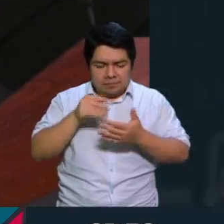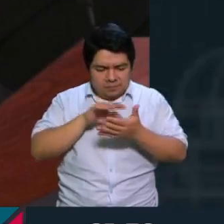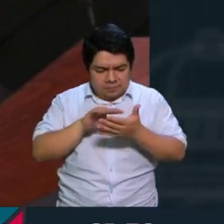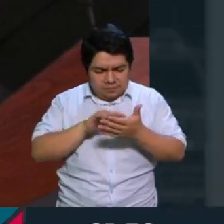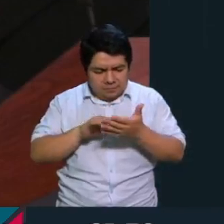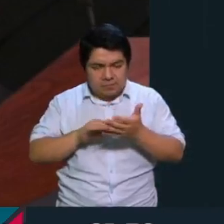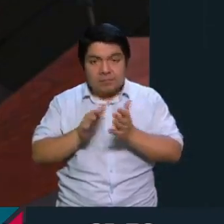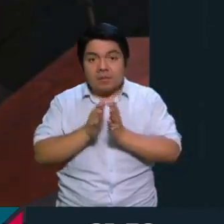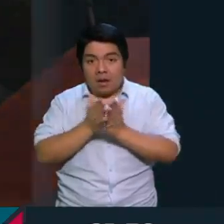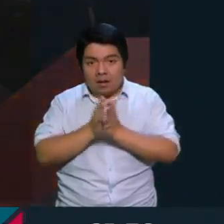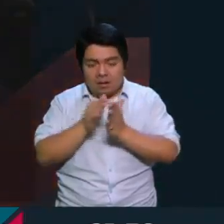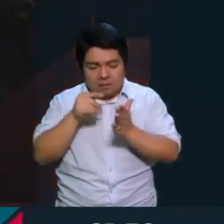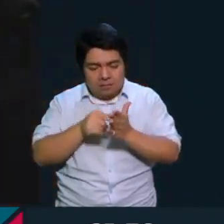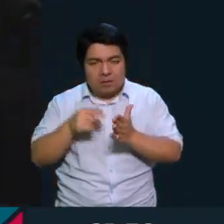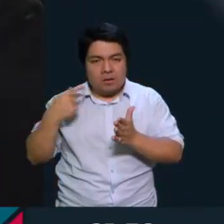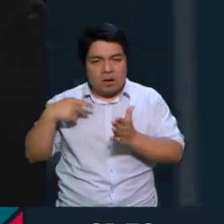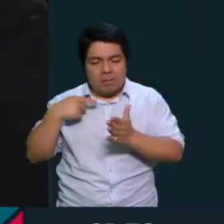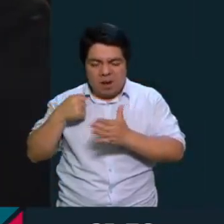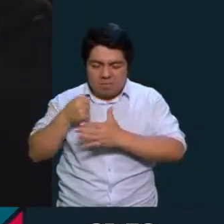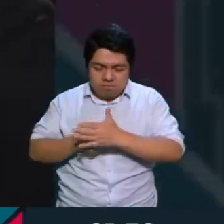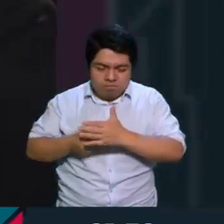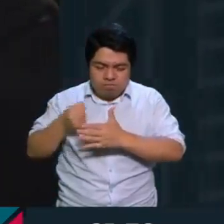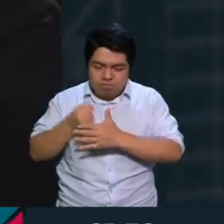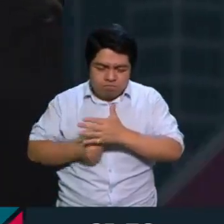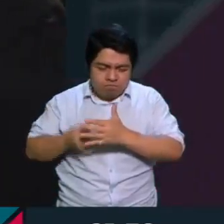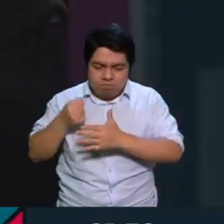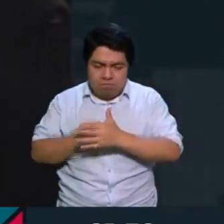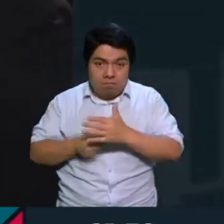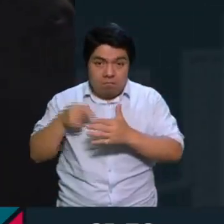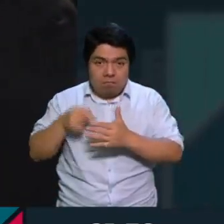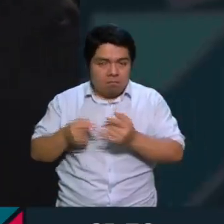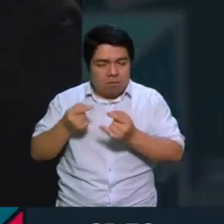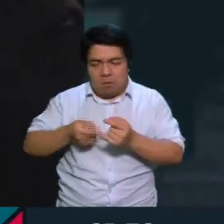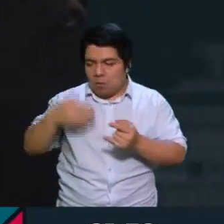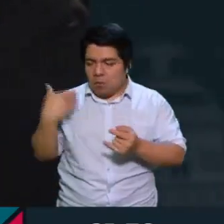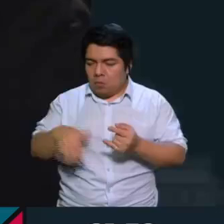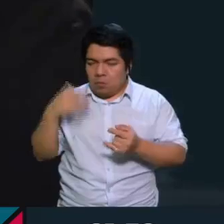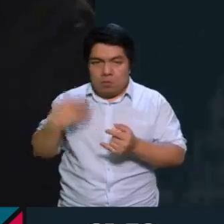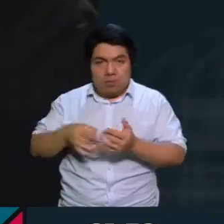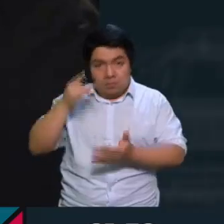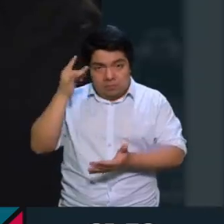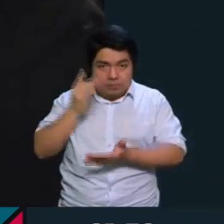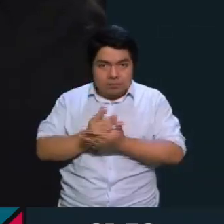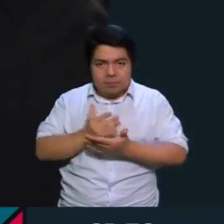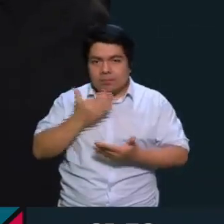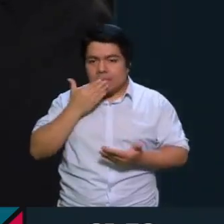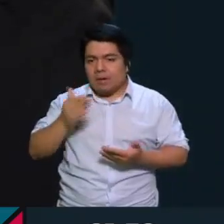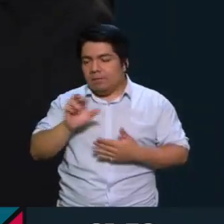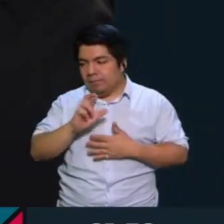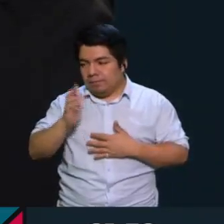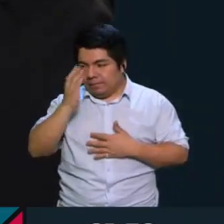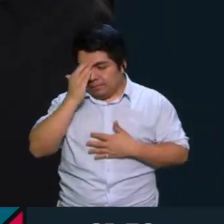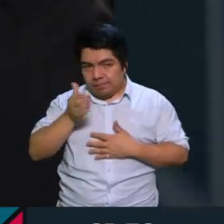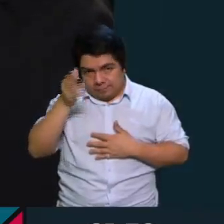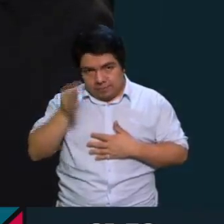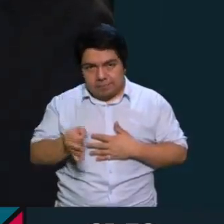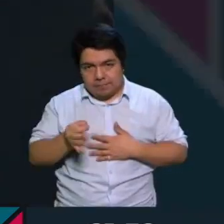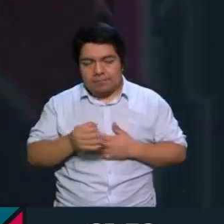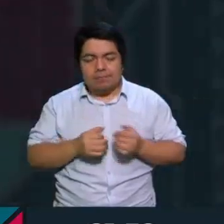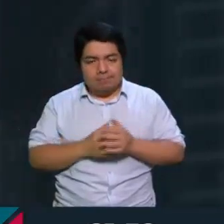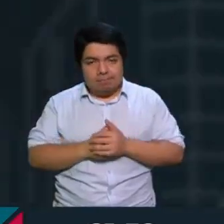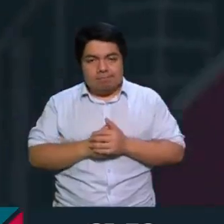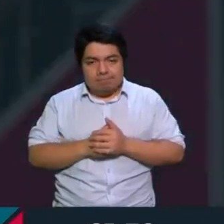un luchador social, pues sin precedente en este país. Hay que decirlo, hay que reconocerlo así. En